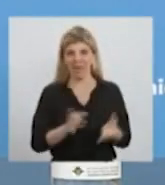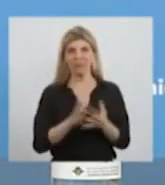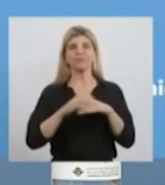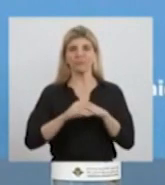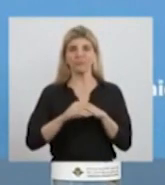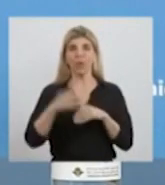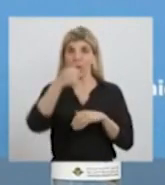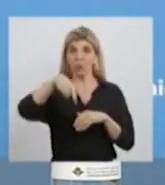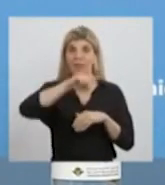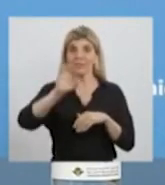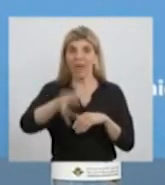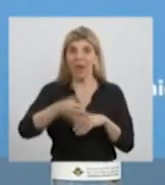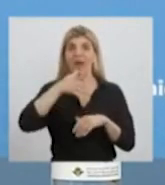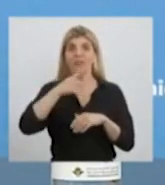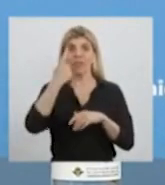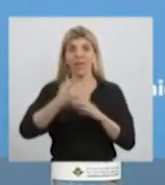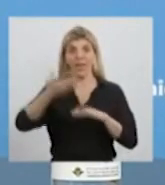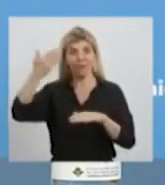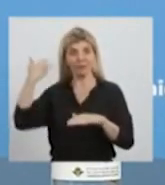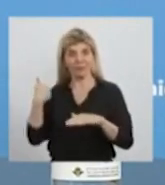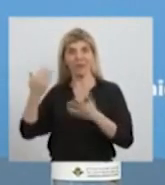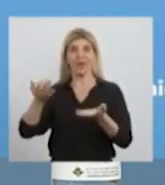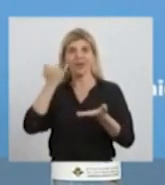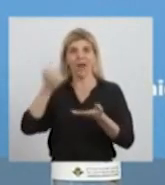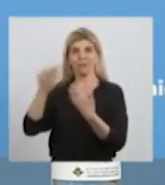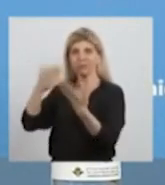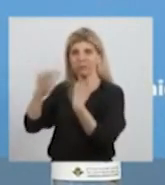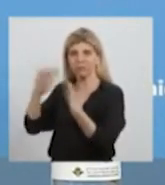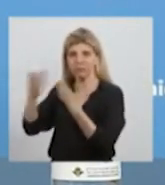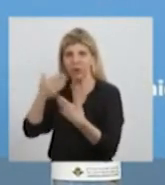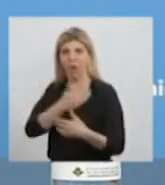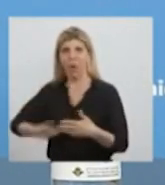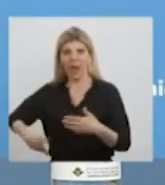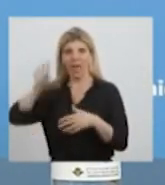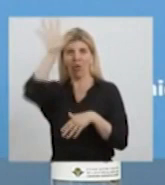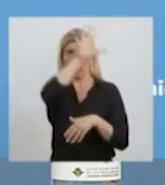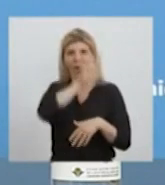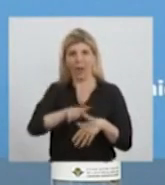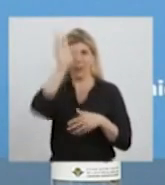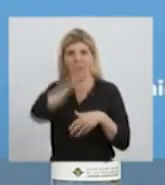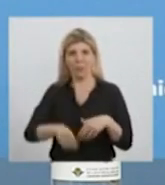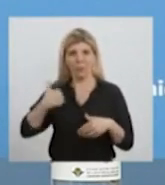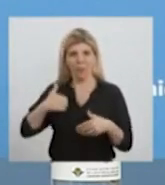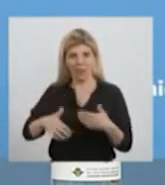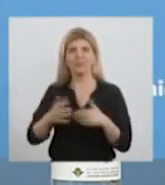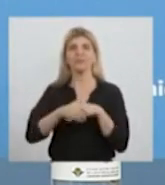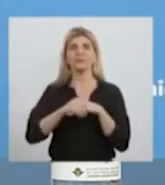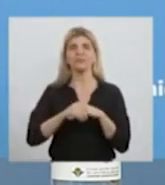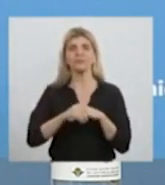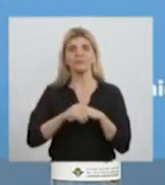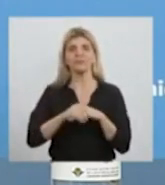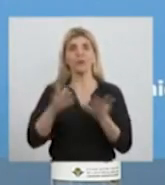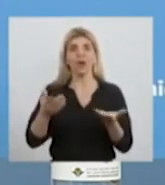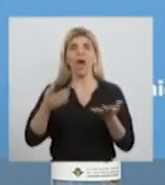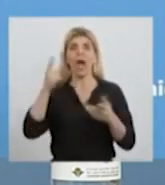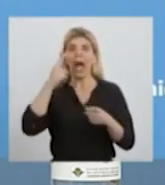permanentemente los estropicios que se pueden ver en un funeral que termina siendo absurdo o en el doble estropicio que